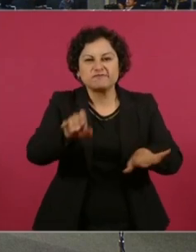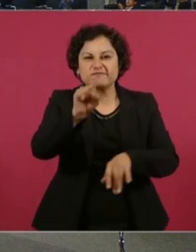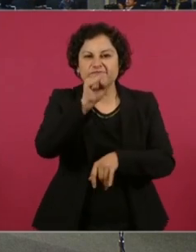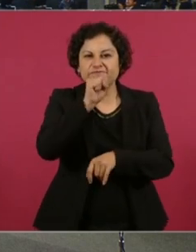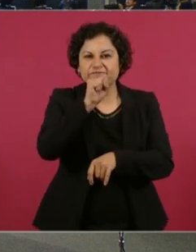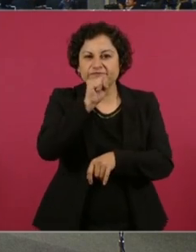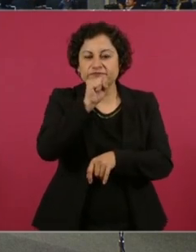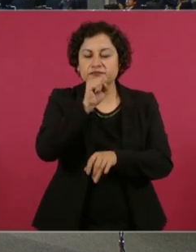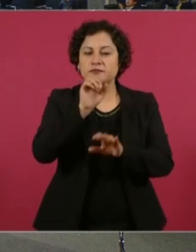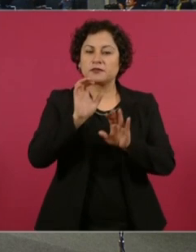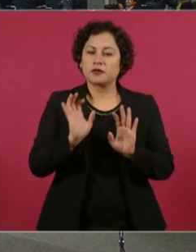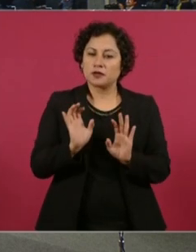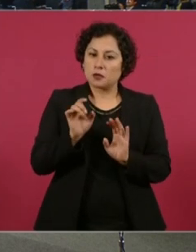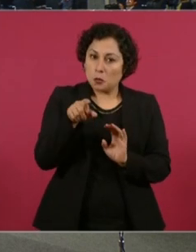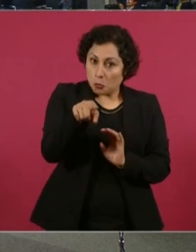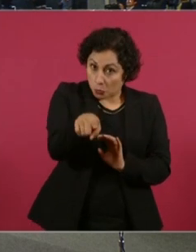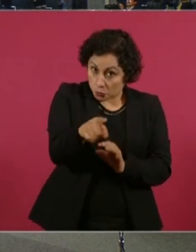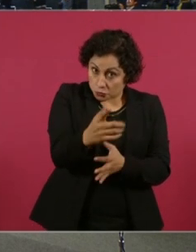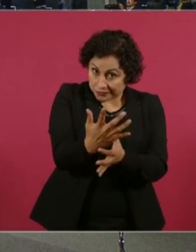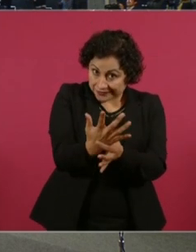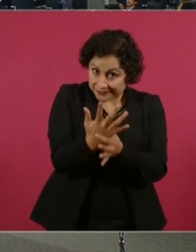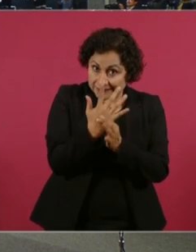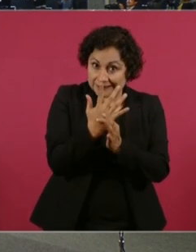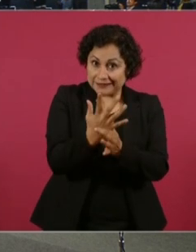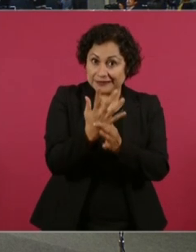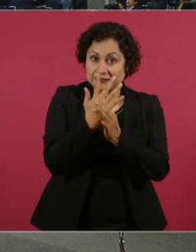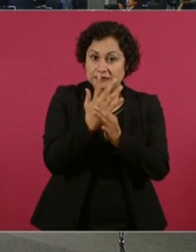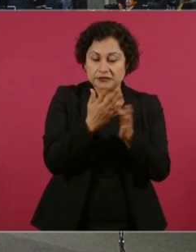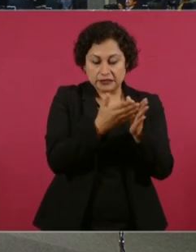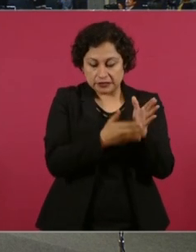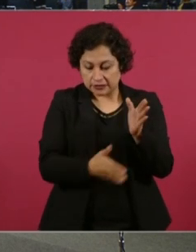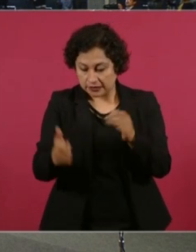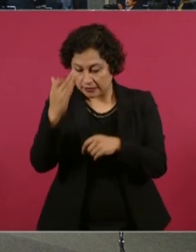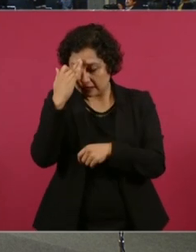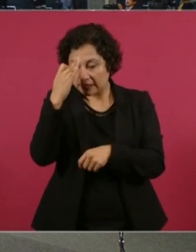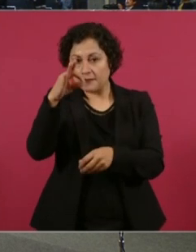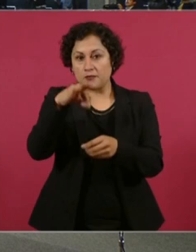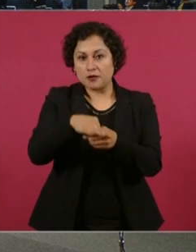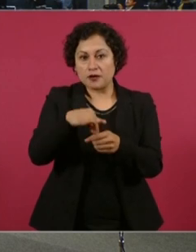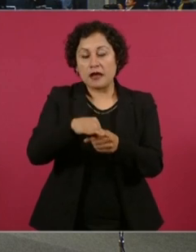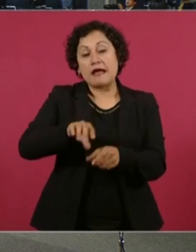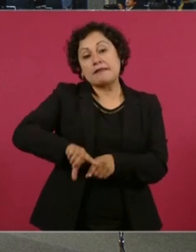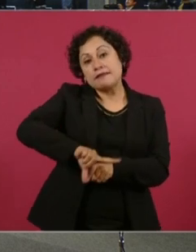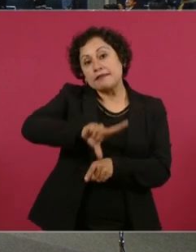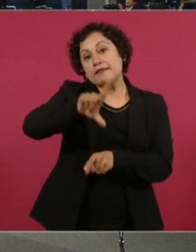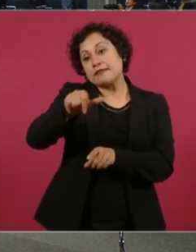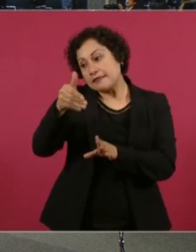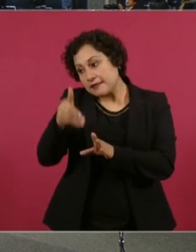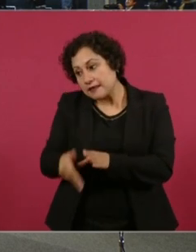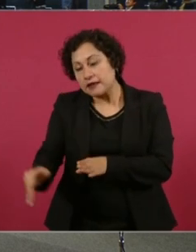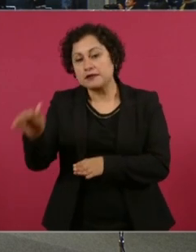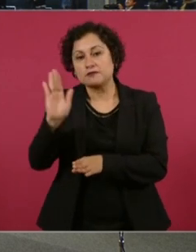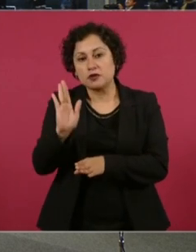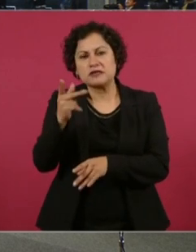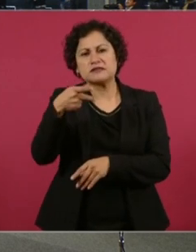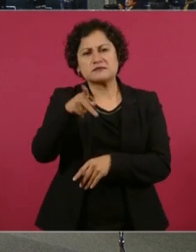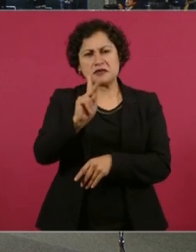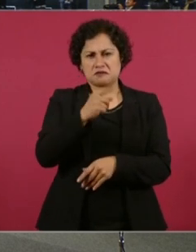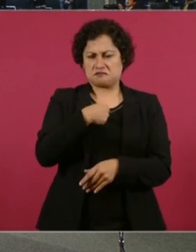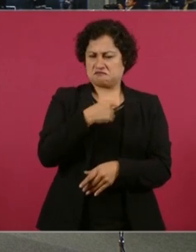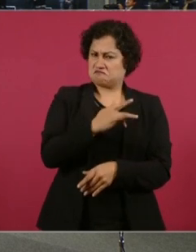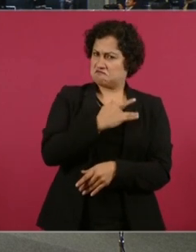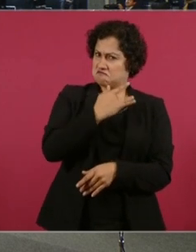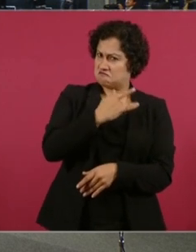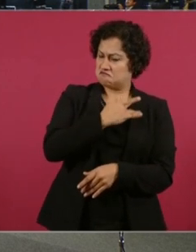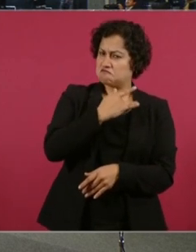aunque usted dijo que iba a ser pasando las elecciones, bien valdría la pena hacer precisamente este análisis. En el sentido de,